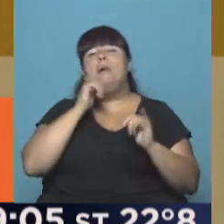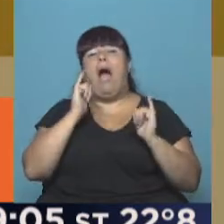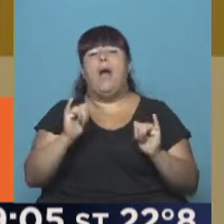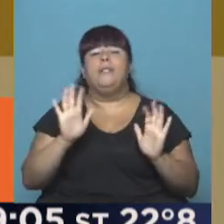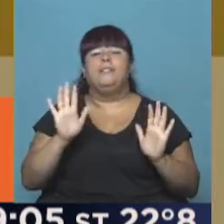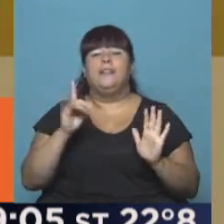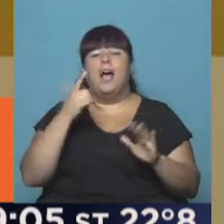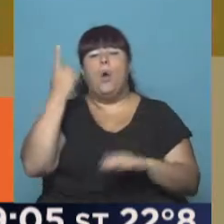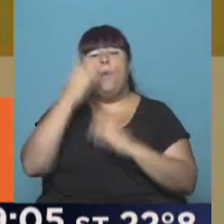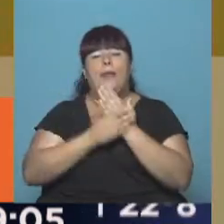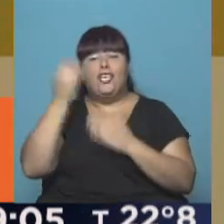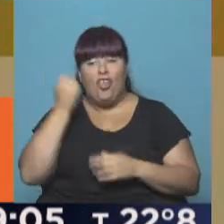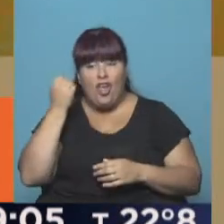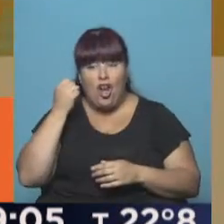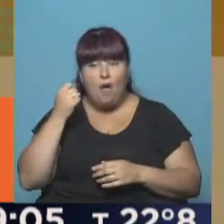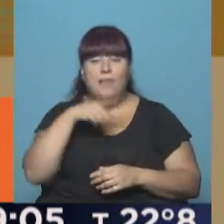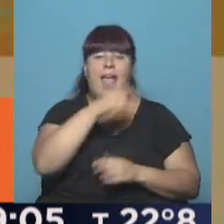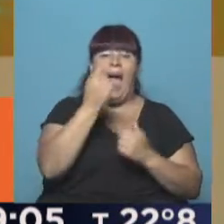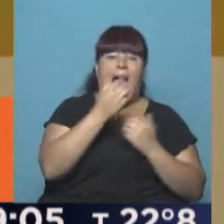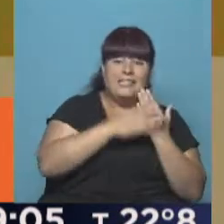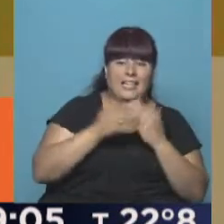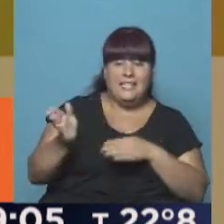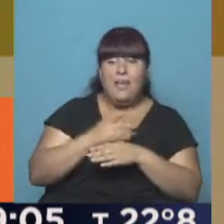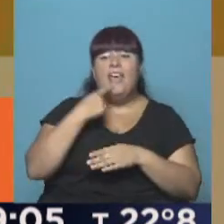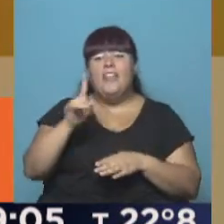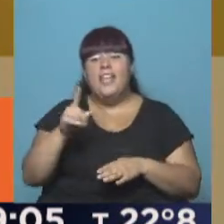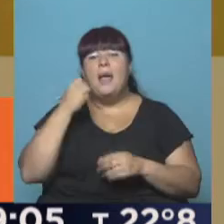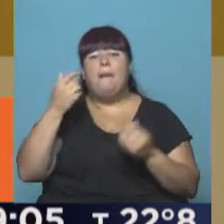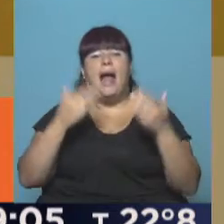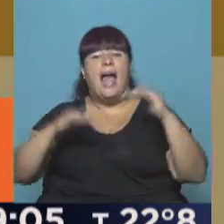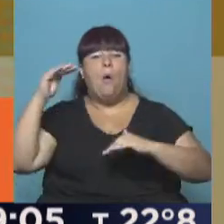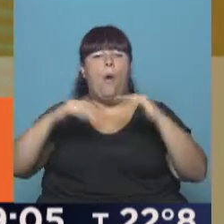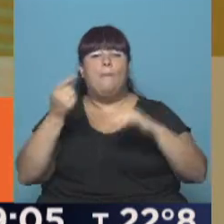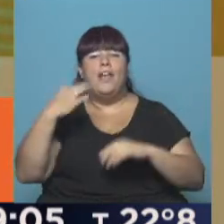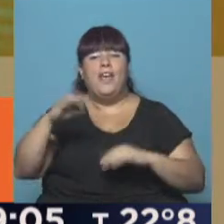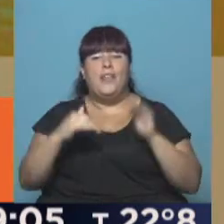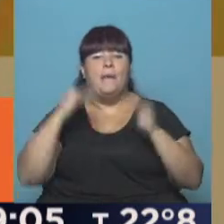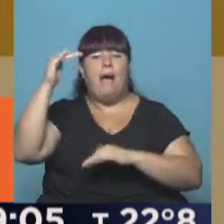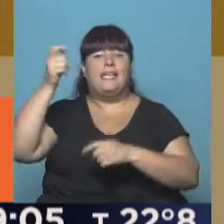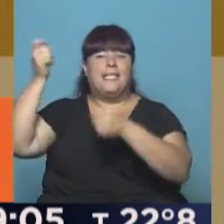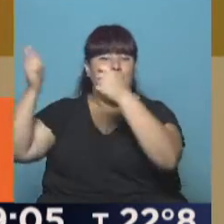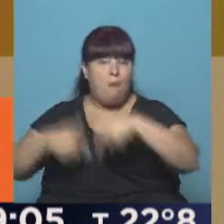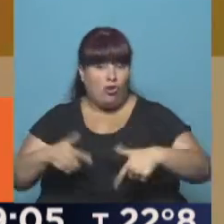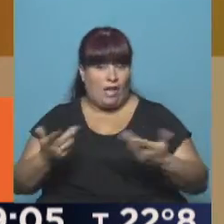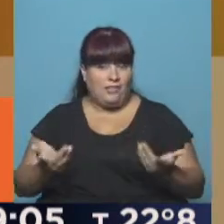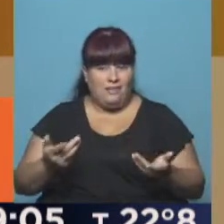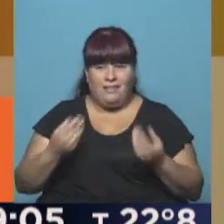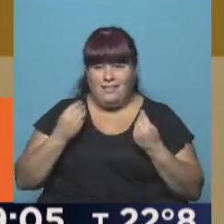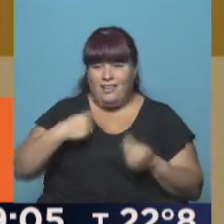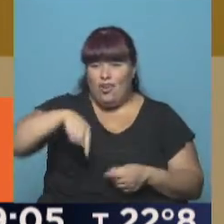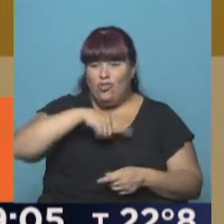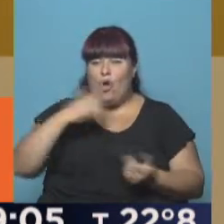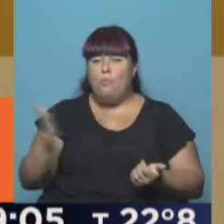poner un ministro en economía en hacienda que nos dice que para equilibrar los precios hay que subir las importaciones para quienes